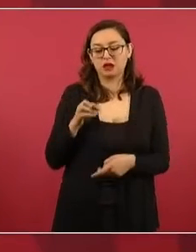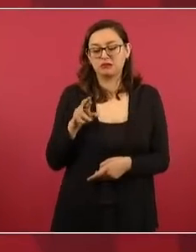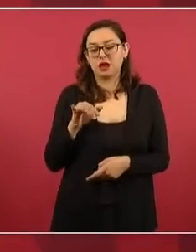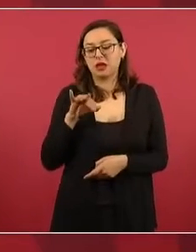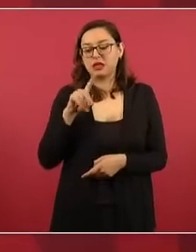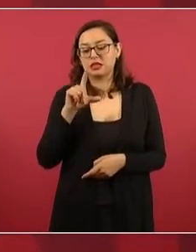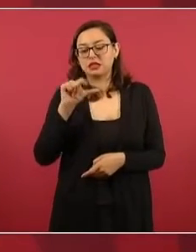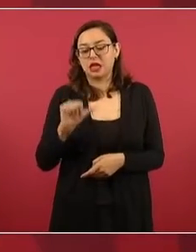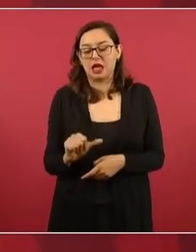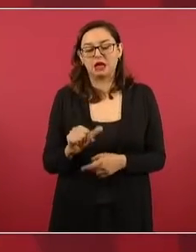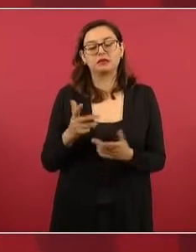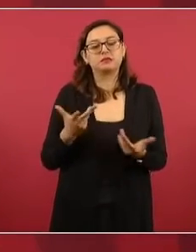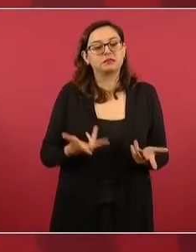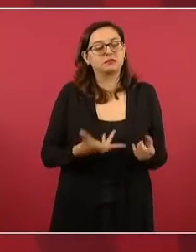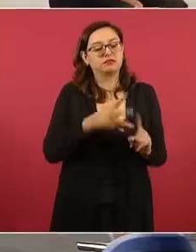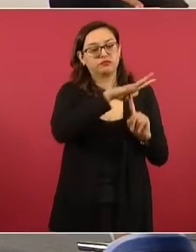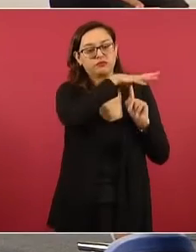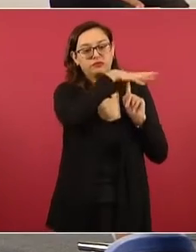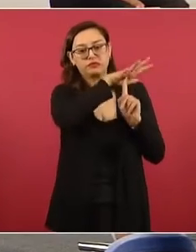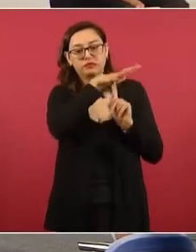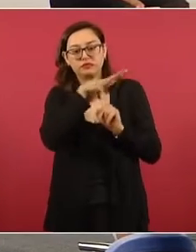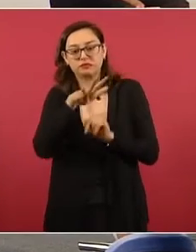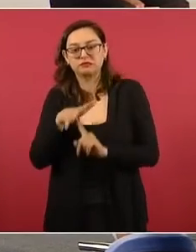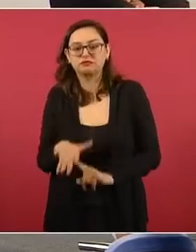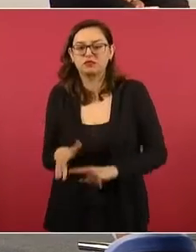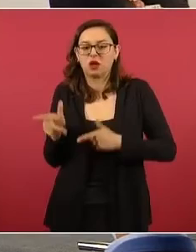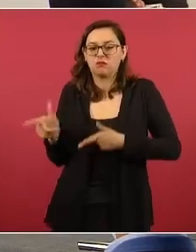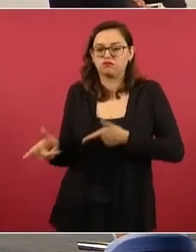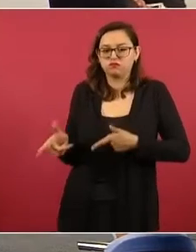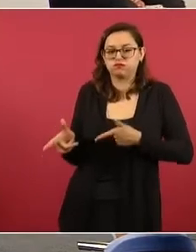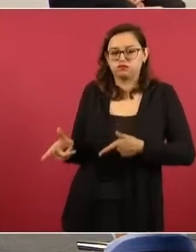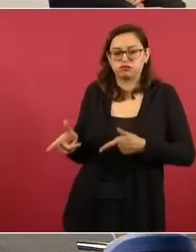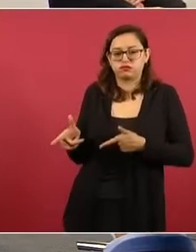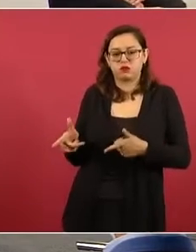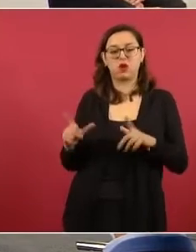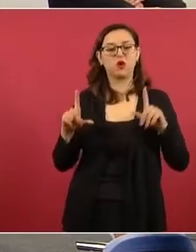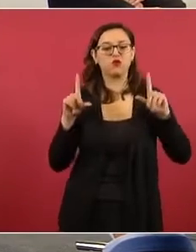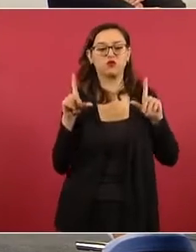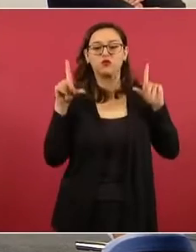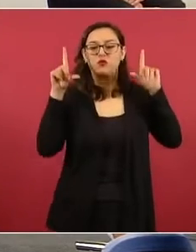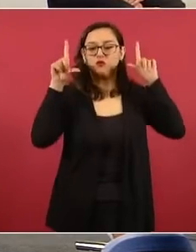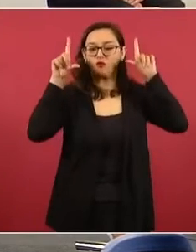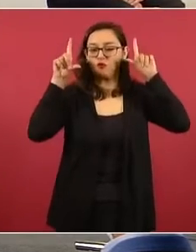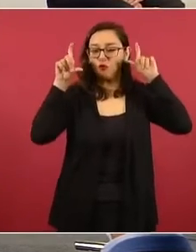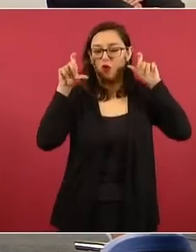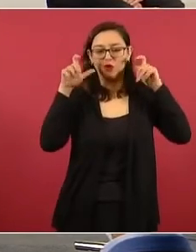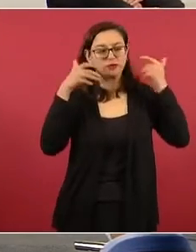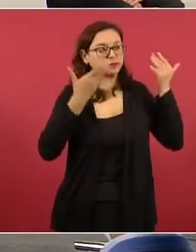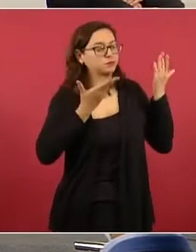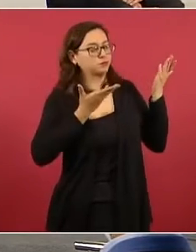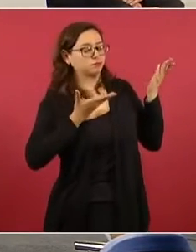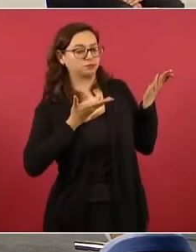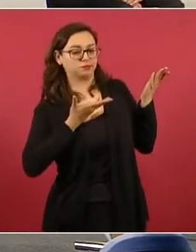traían helicópteros artillados, se tomaban la foto ahí los embajadores.